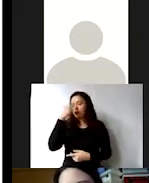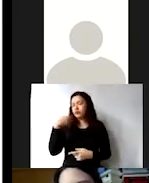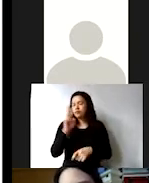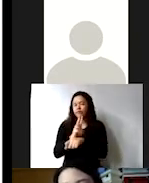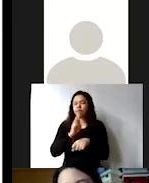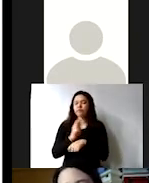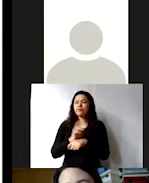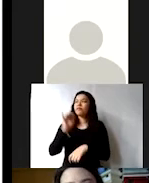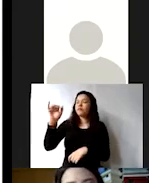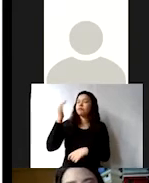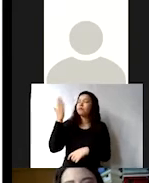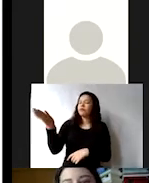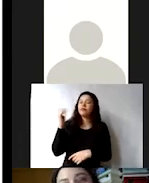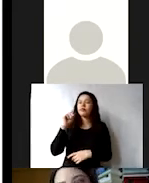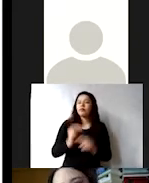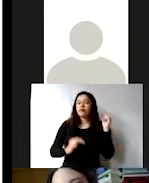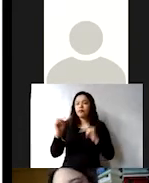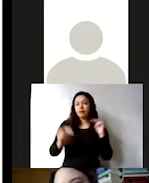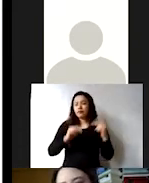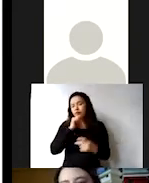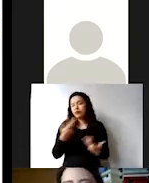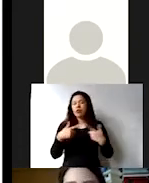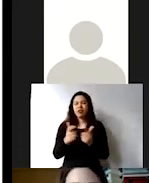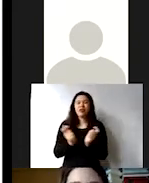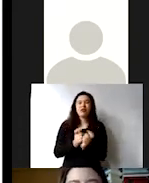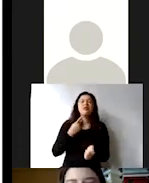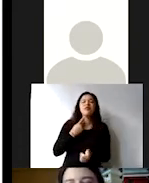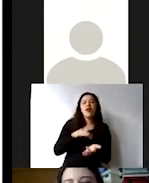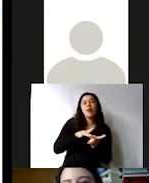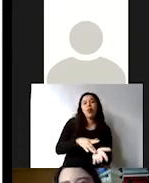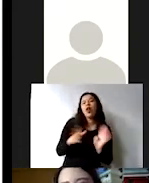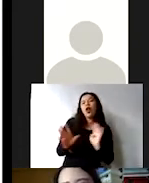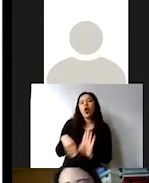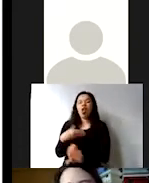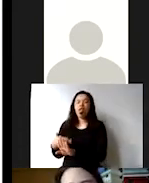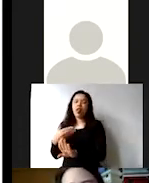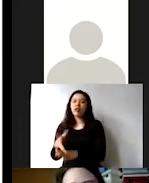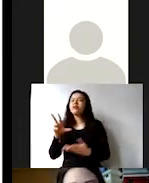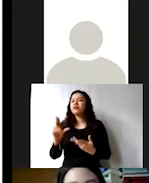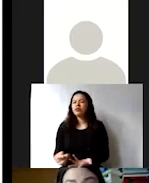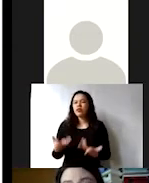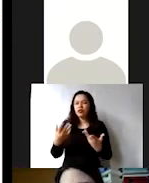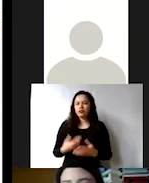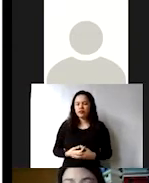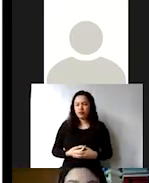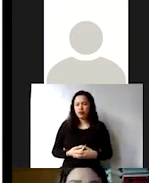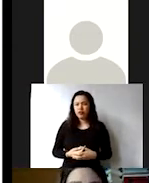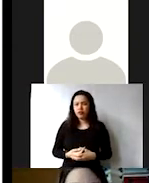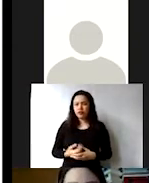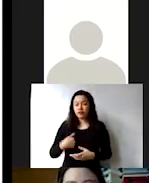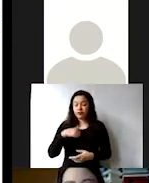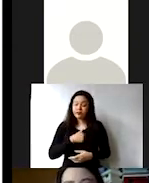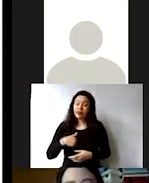monitoreo a todos los niveles, sin politizar o partidizar o hacer, desgraciadamente, como sí conozco